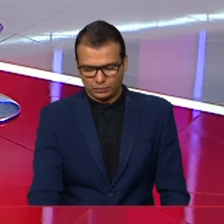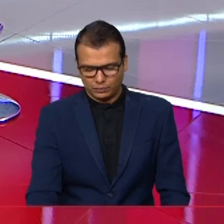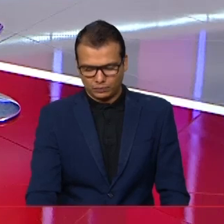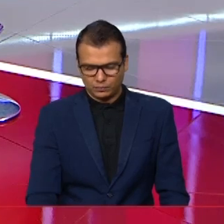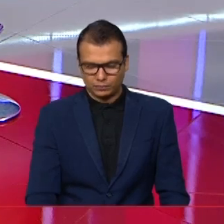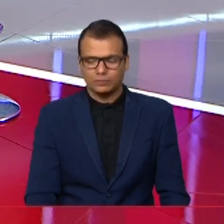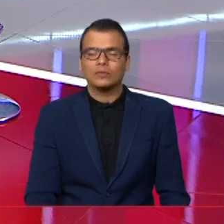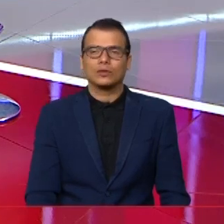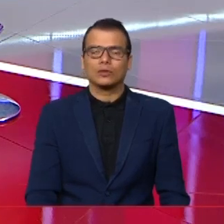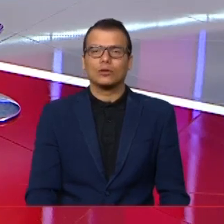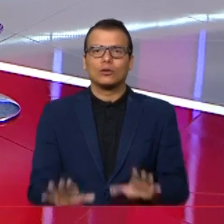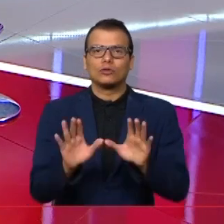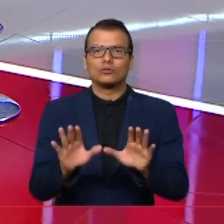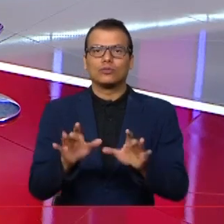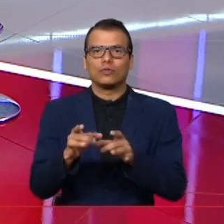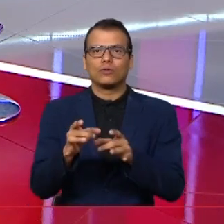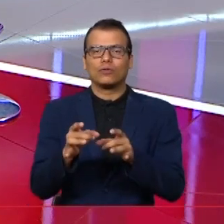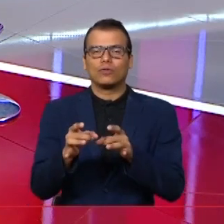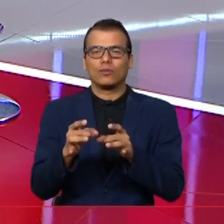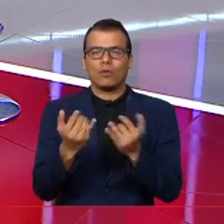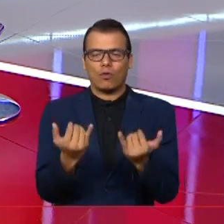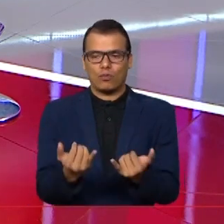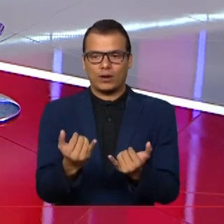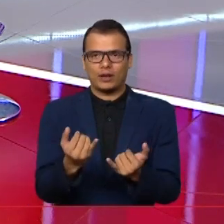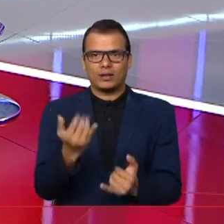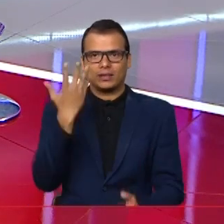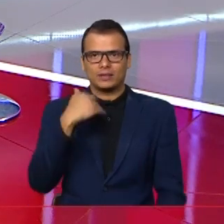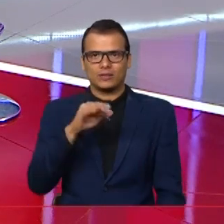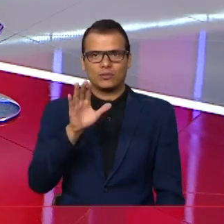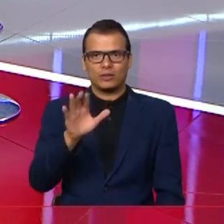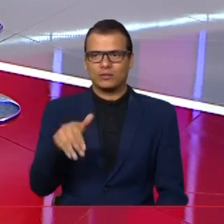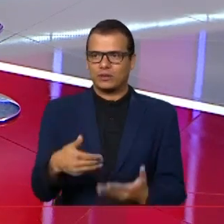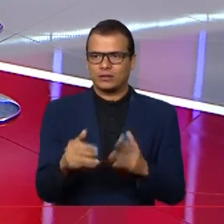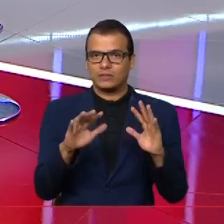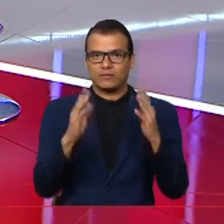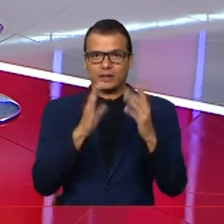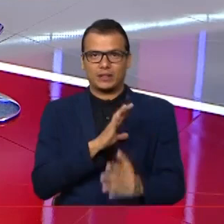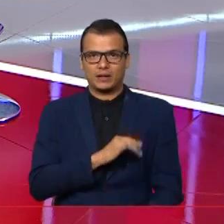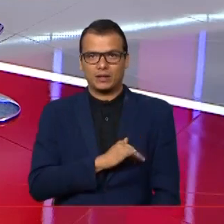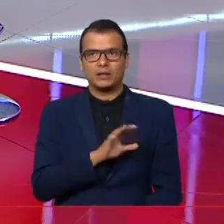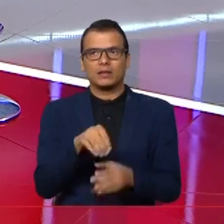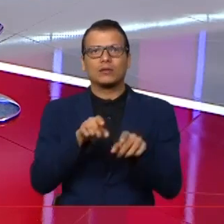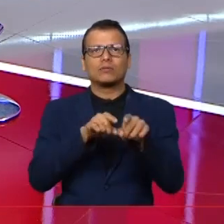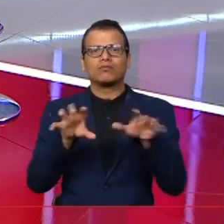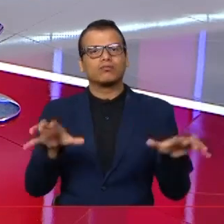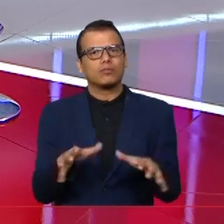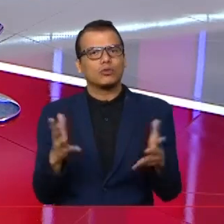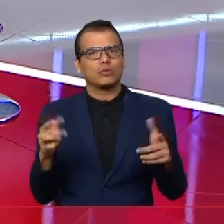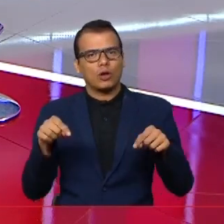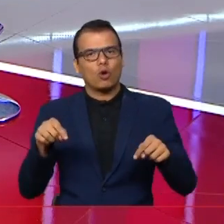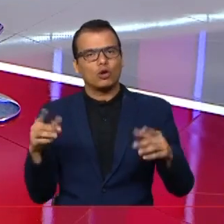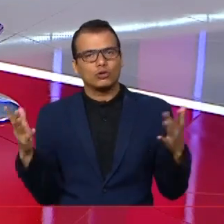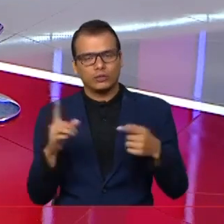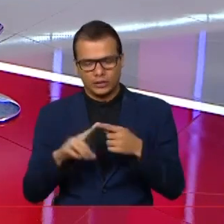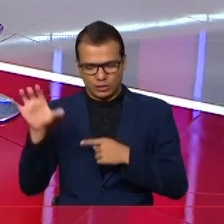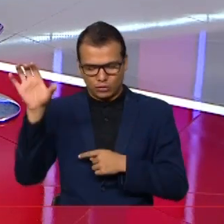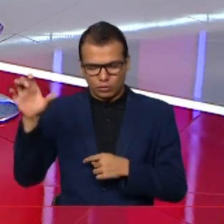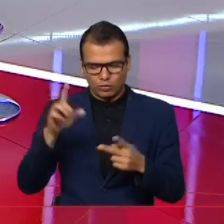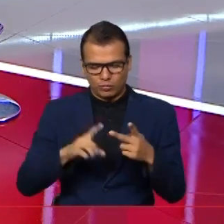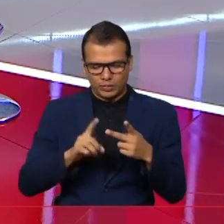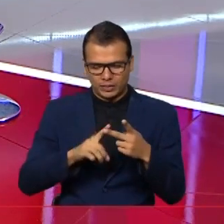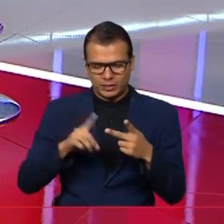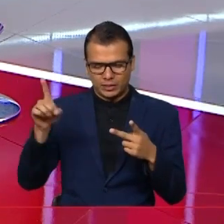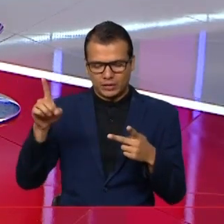Y el quinto día de feria se desarrollará en las canchas panamericanas, la Loma de la Cruz y el Parque de las Banderas. Además, Vico llega a las